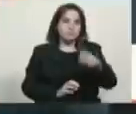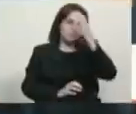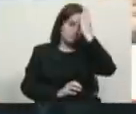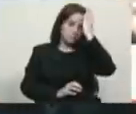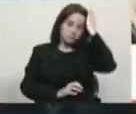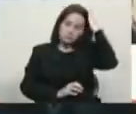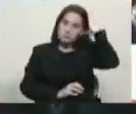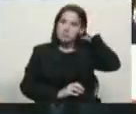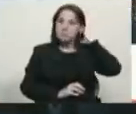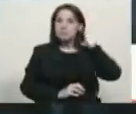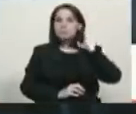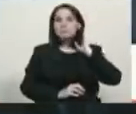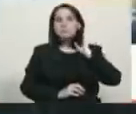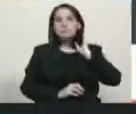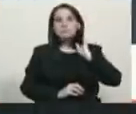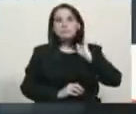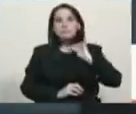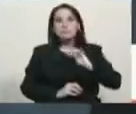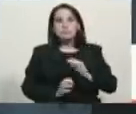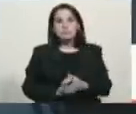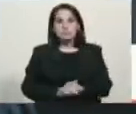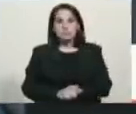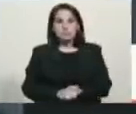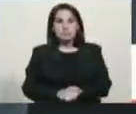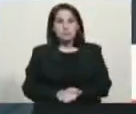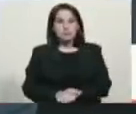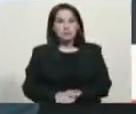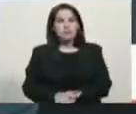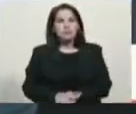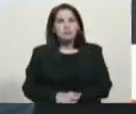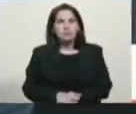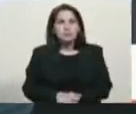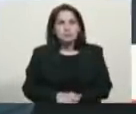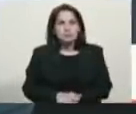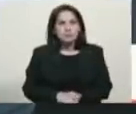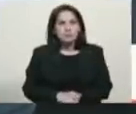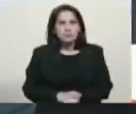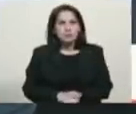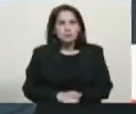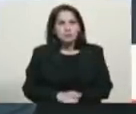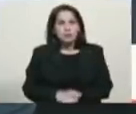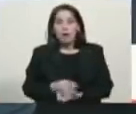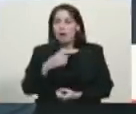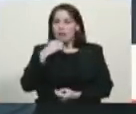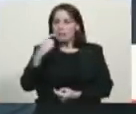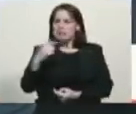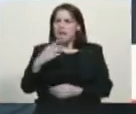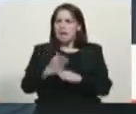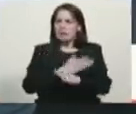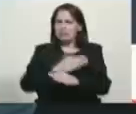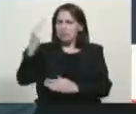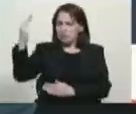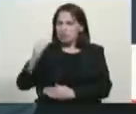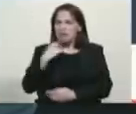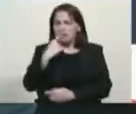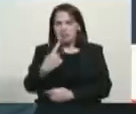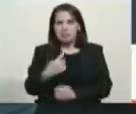Le decía a un periodista de Hispan TV antes de venir para acá, le decía: